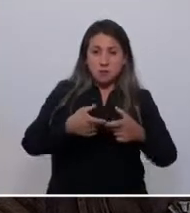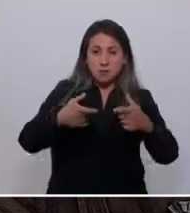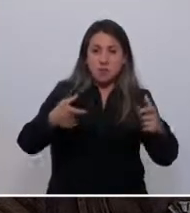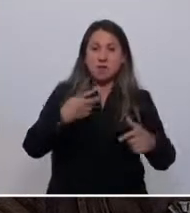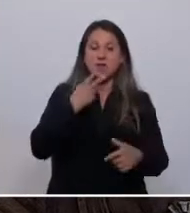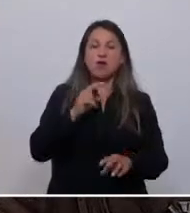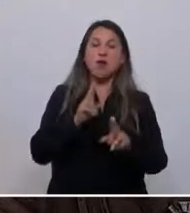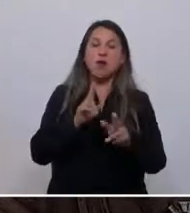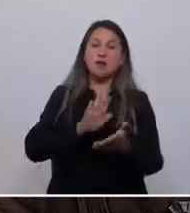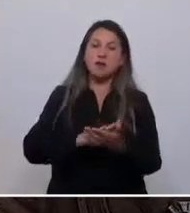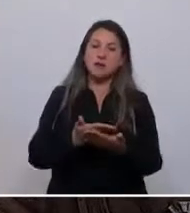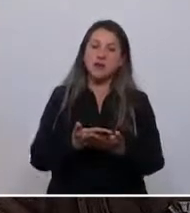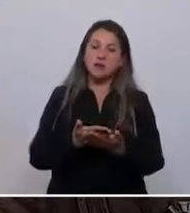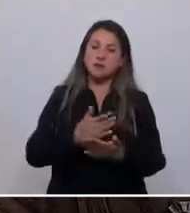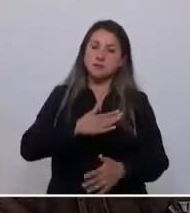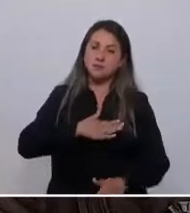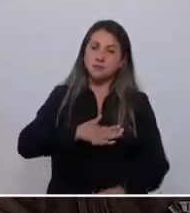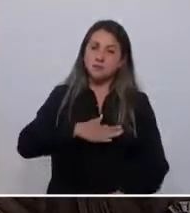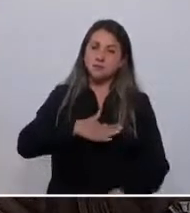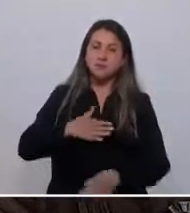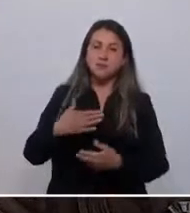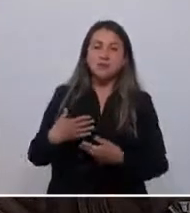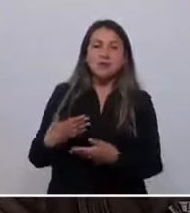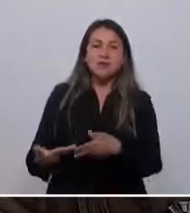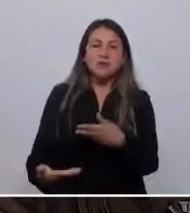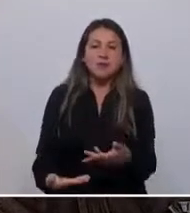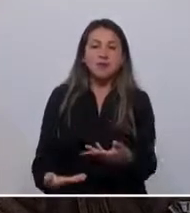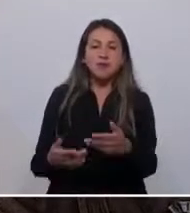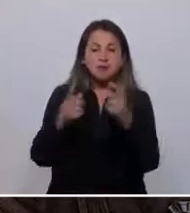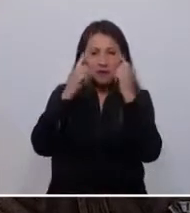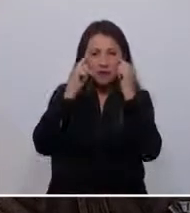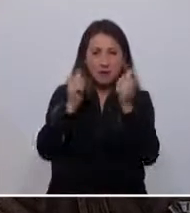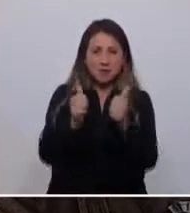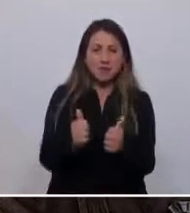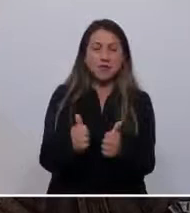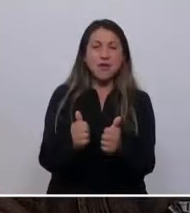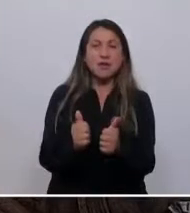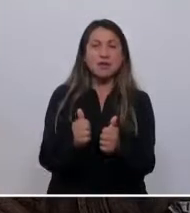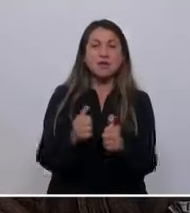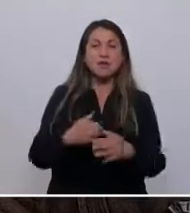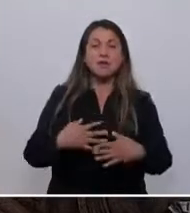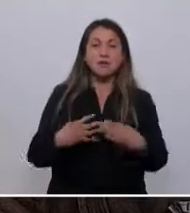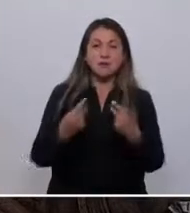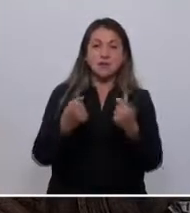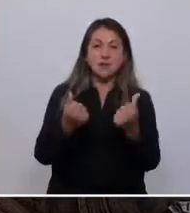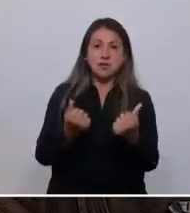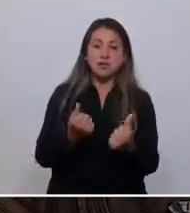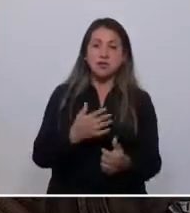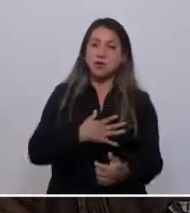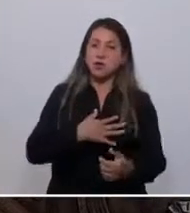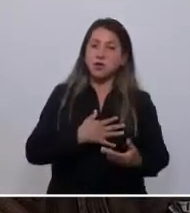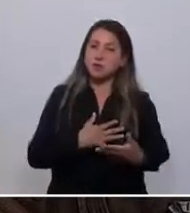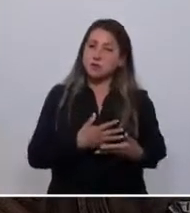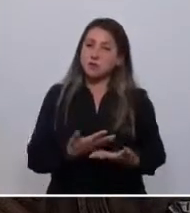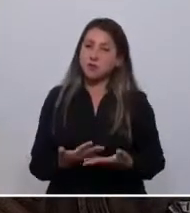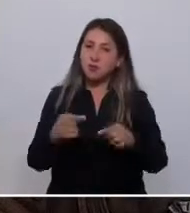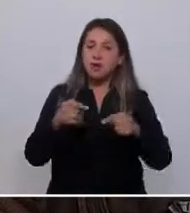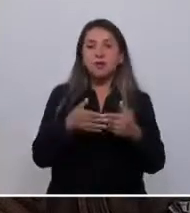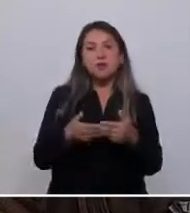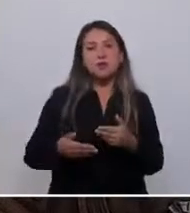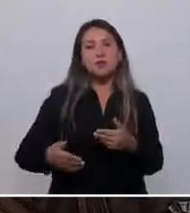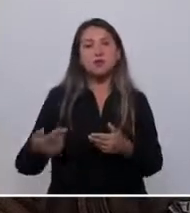esperamos sanar mediante la entrega de nuestras capacidades, espíritu y corazón a este